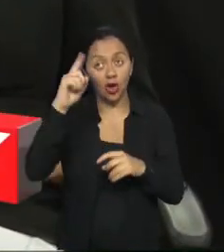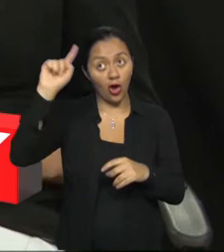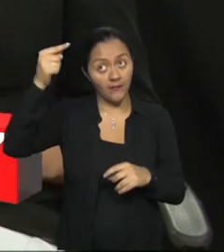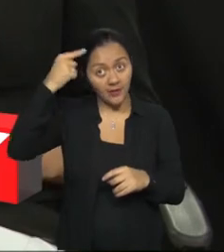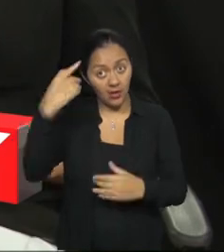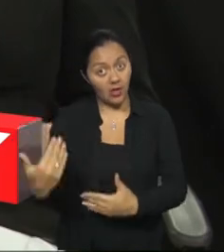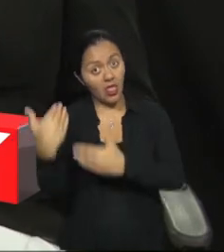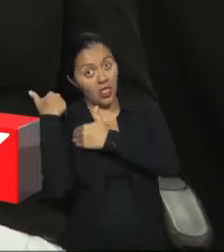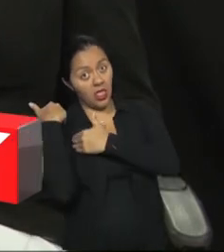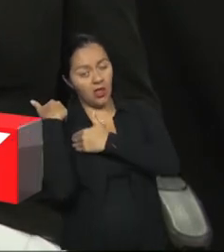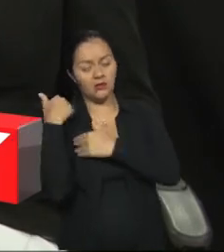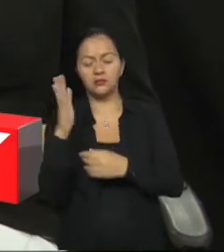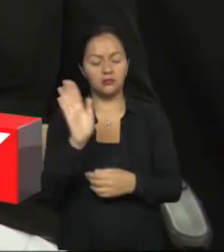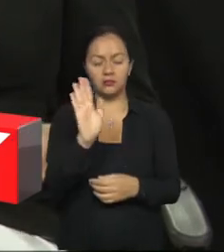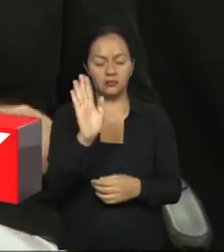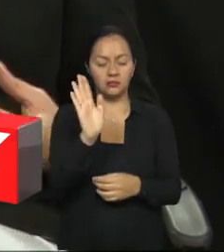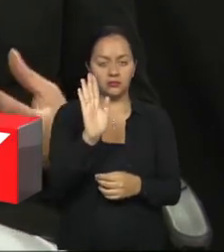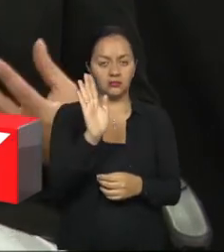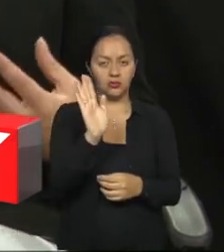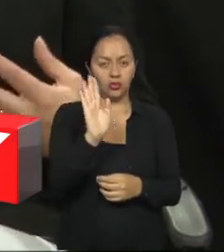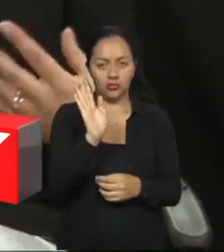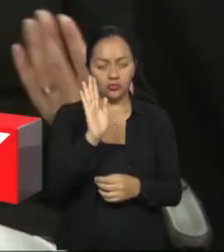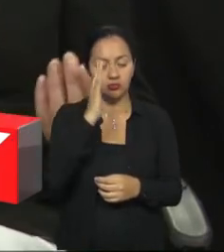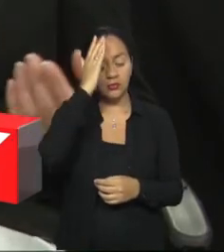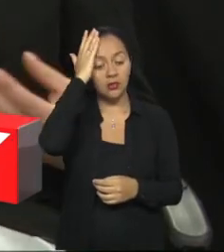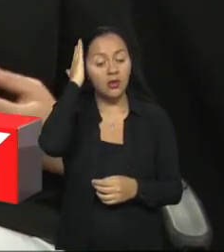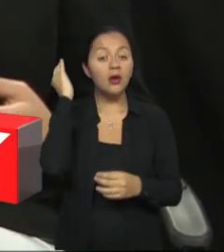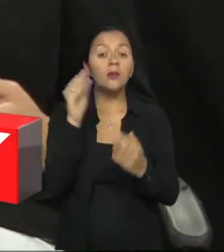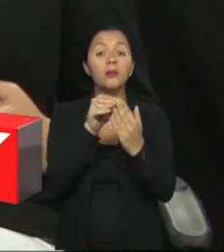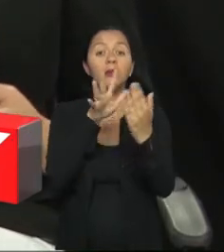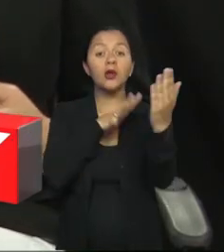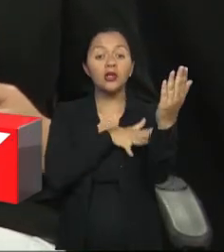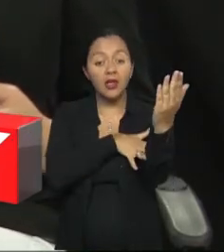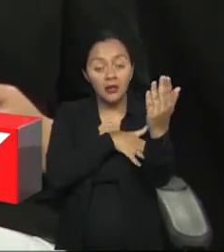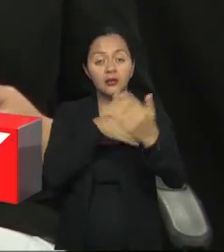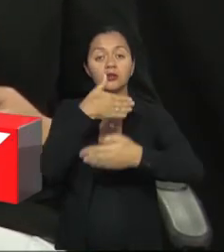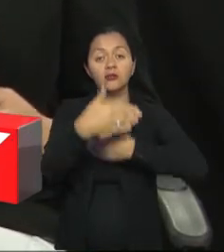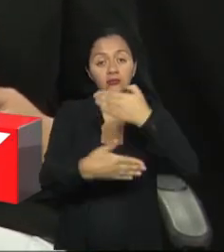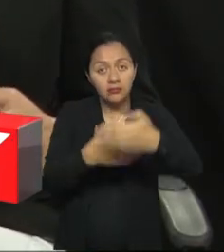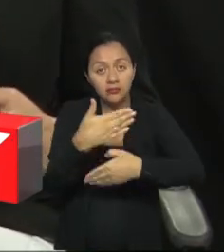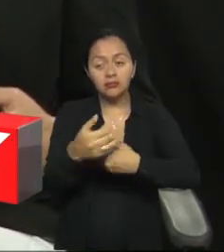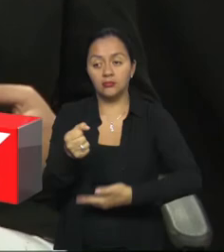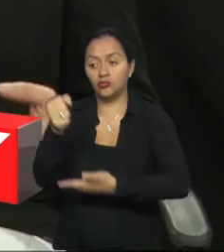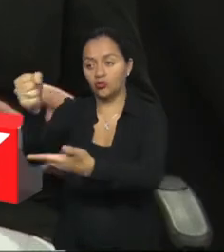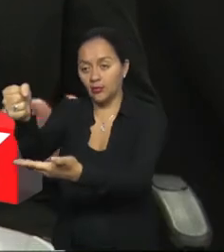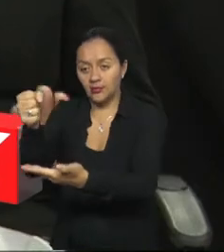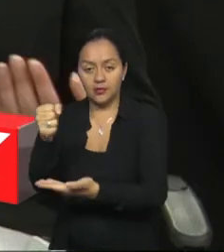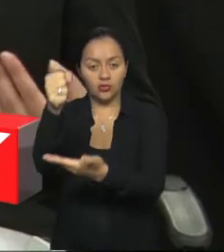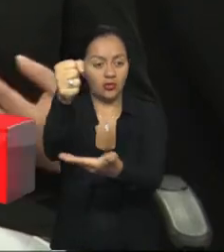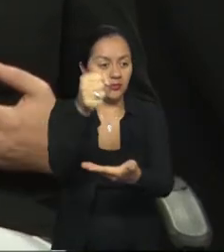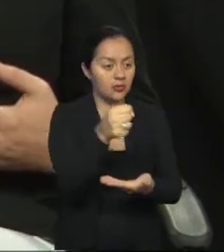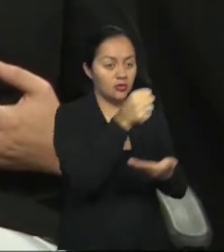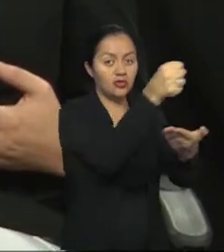gobierno central, los proyectos que CBM ha venido impulsando en las